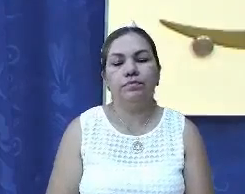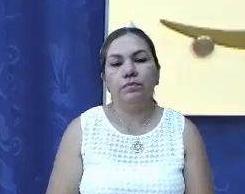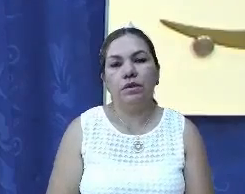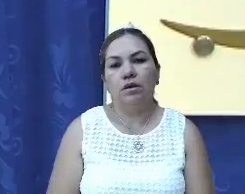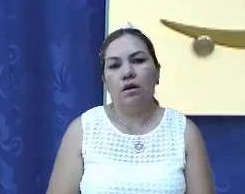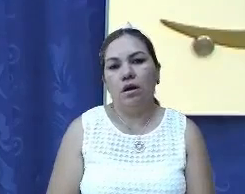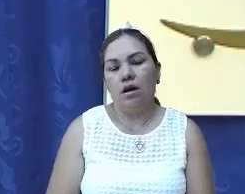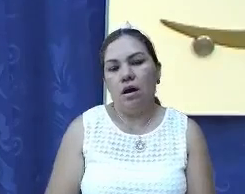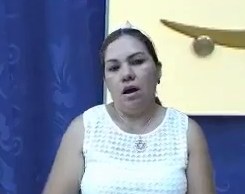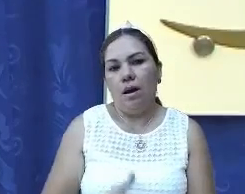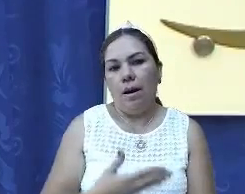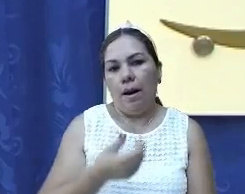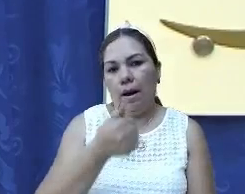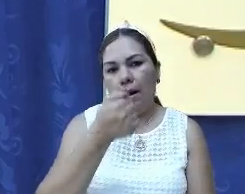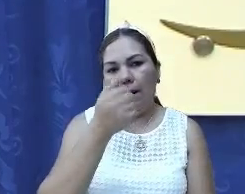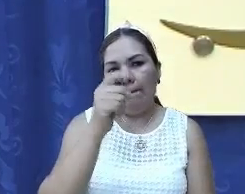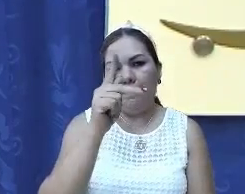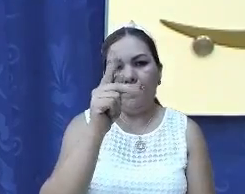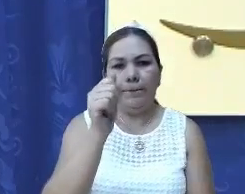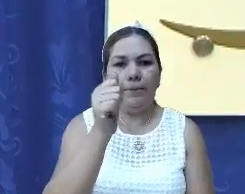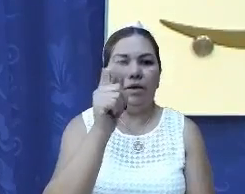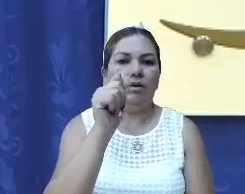conmigo, el discernimiento,